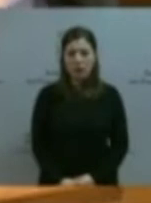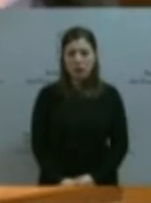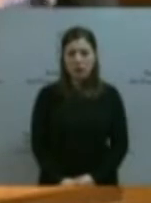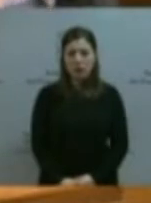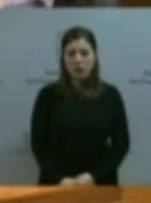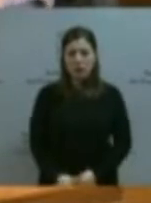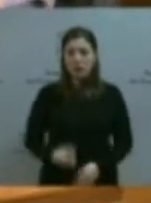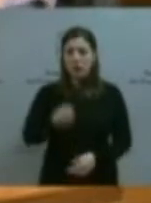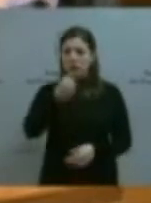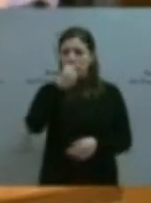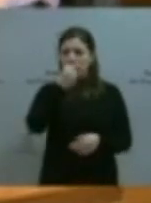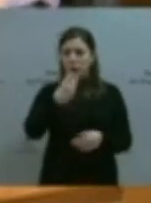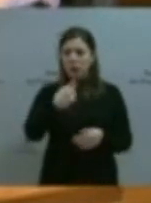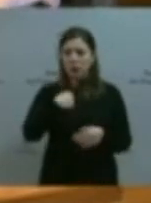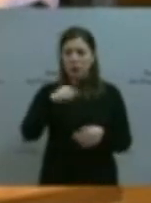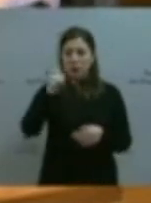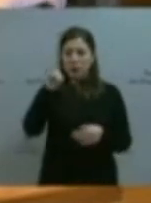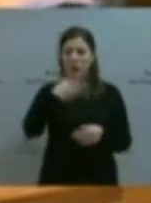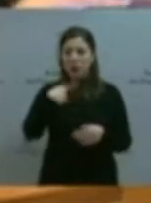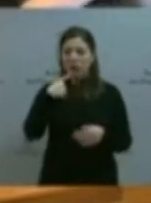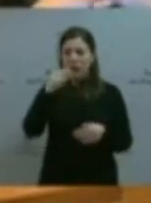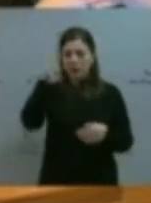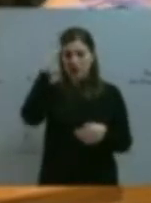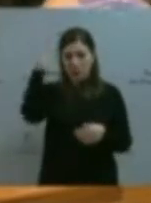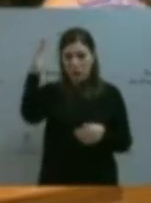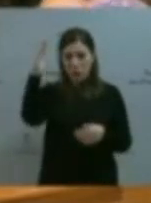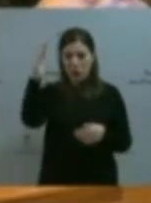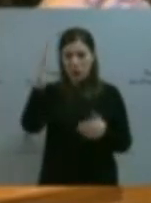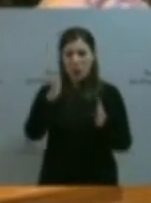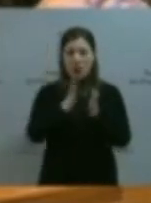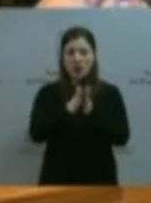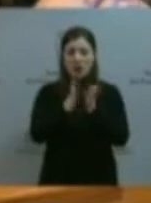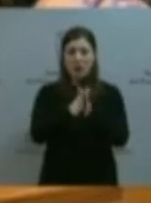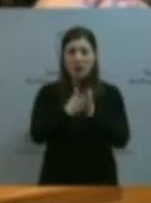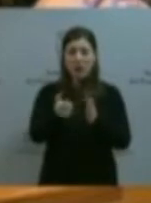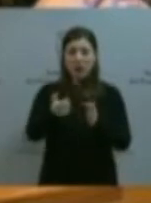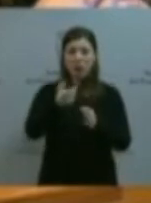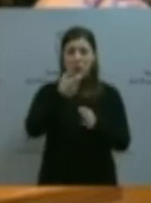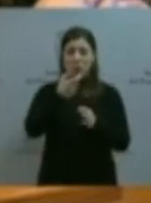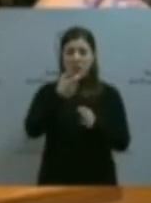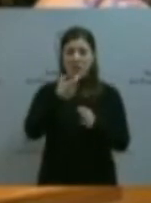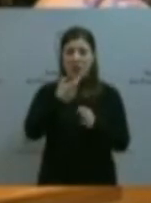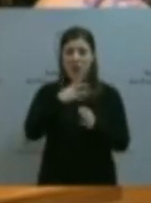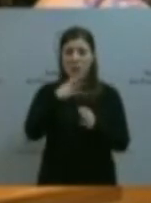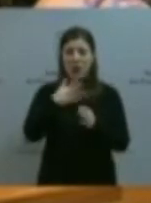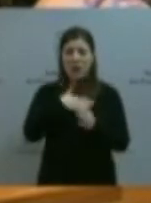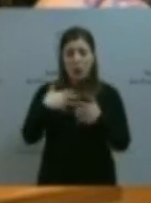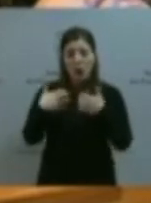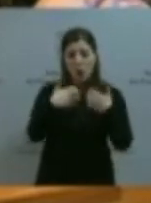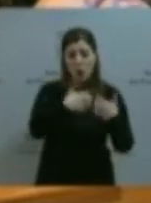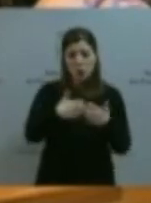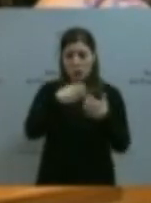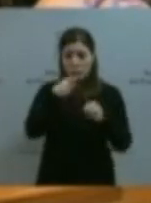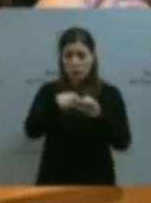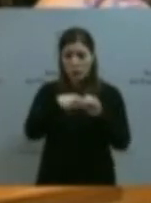los compañeros de Telepisa que están aquí luchando por justicia en su puesto de trabajo. Algún día hablaremos de cómo la precariedad laboral afecta